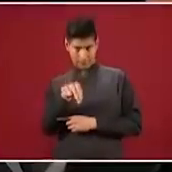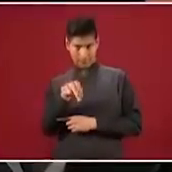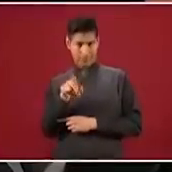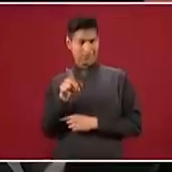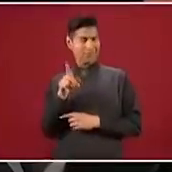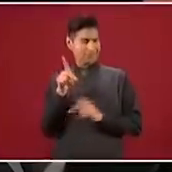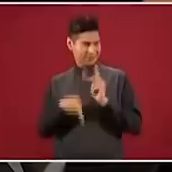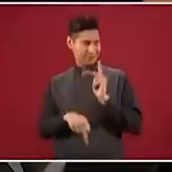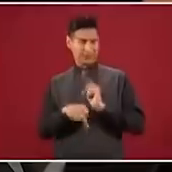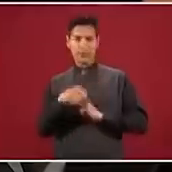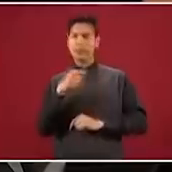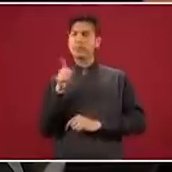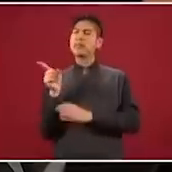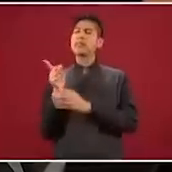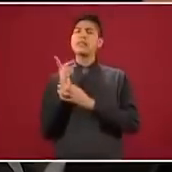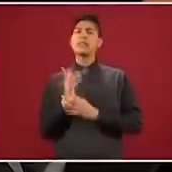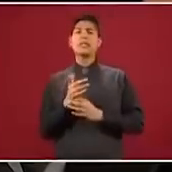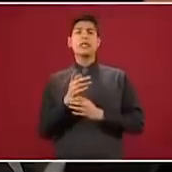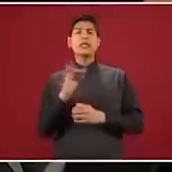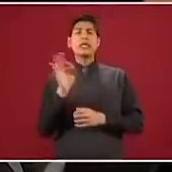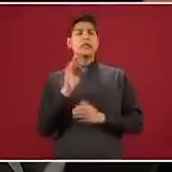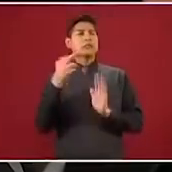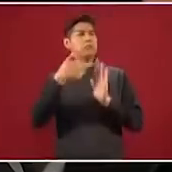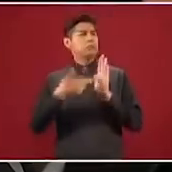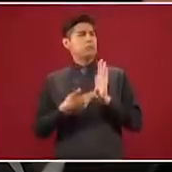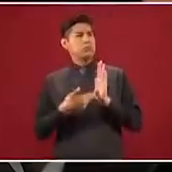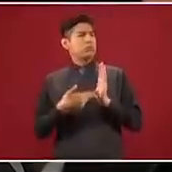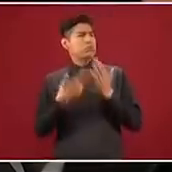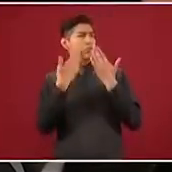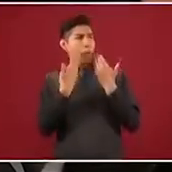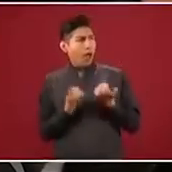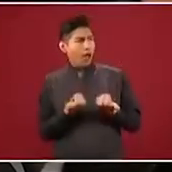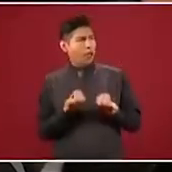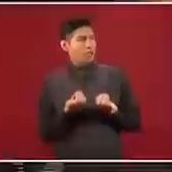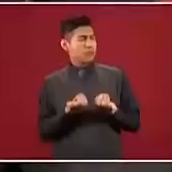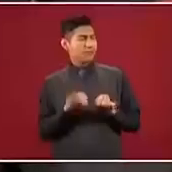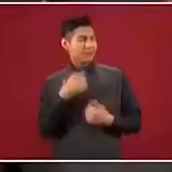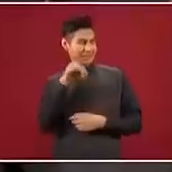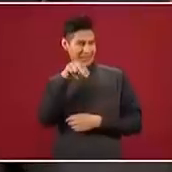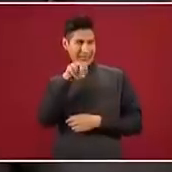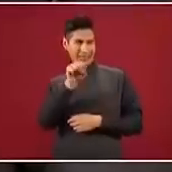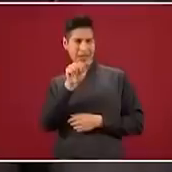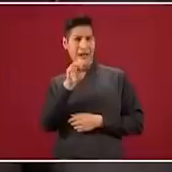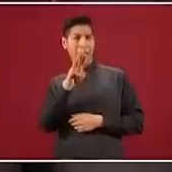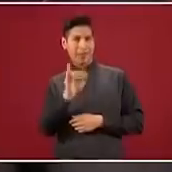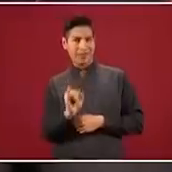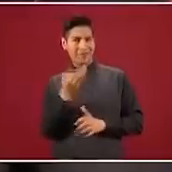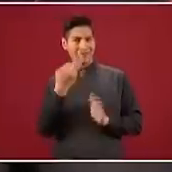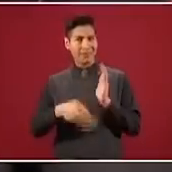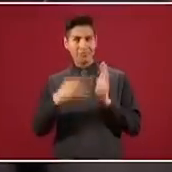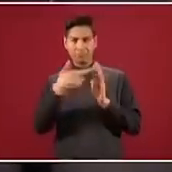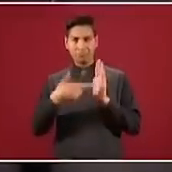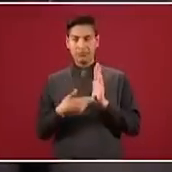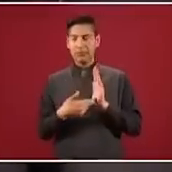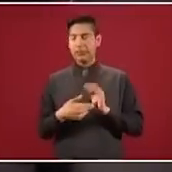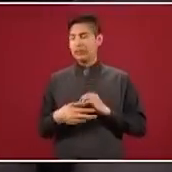para transitar al INSABI, que esa es oposición. Sí, pero tampoco es